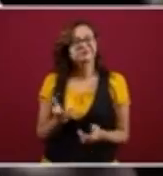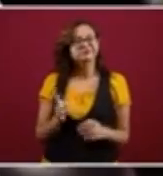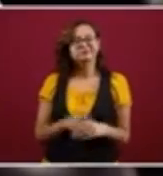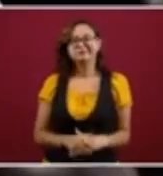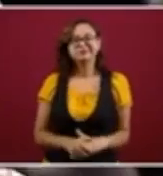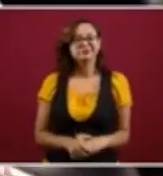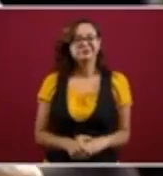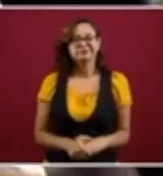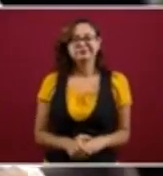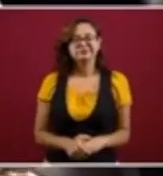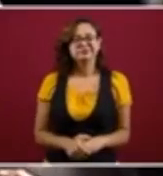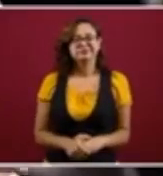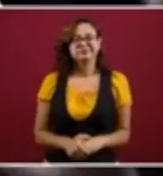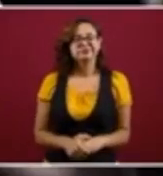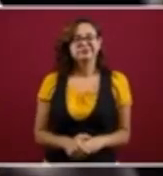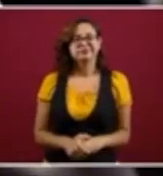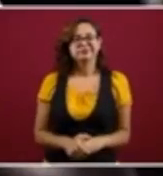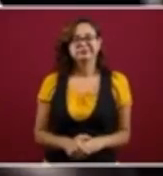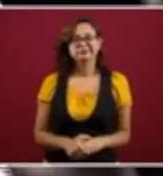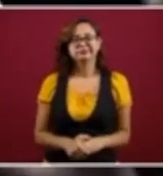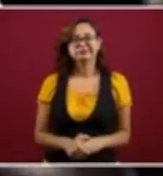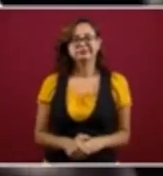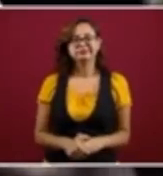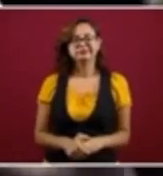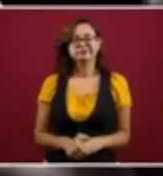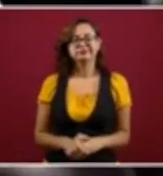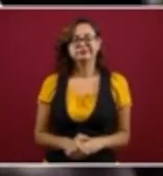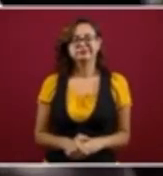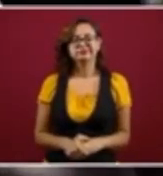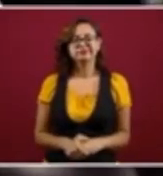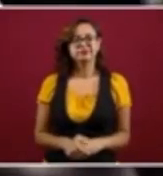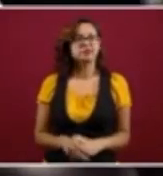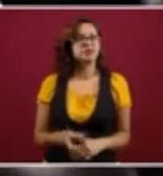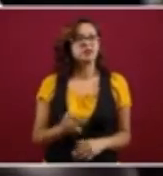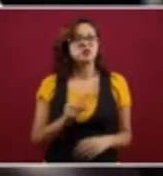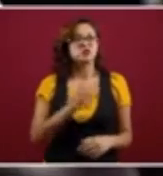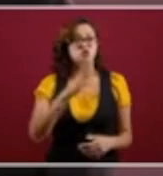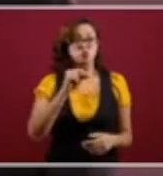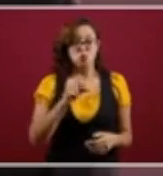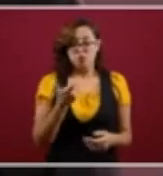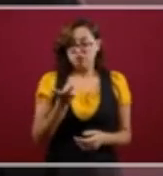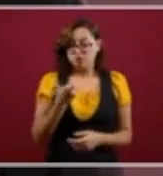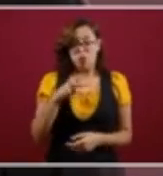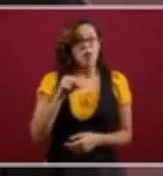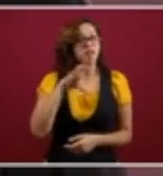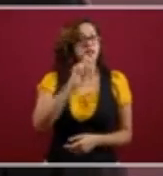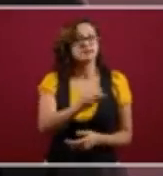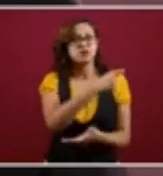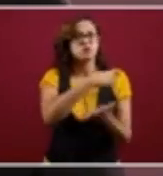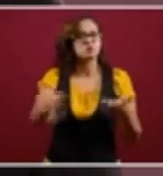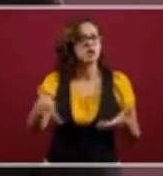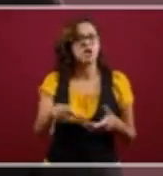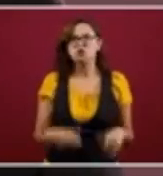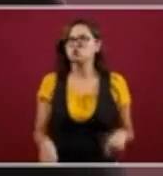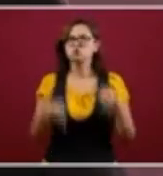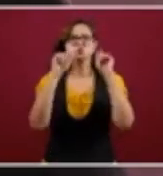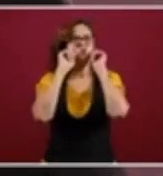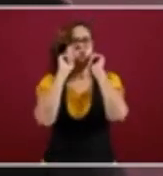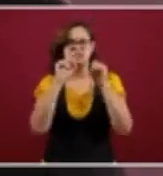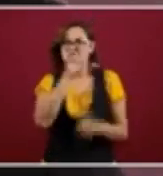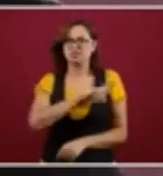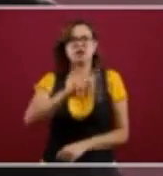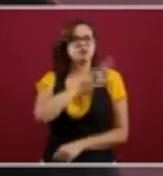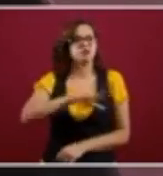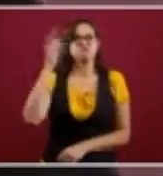Bueno, si no la compraban, rentaban la mansión, pero tenía que ser en Las